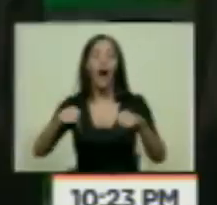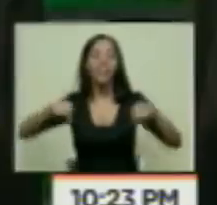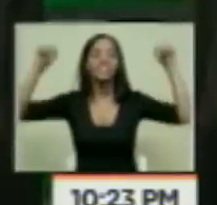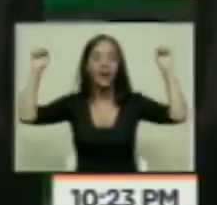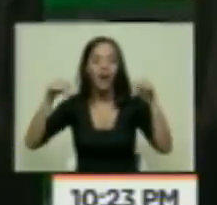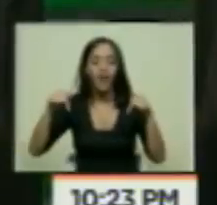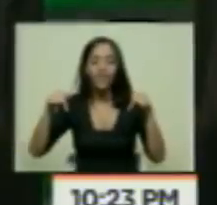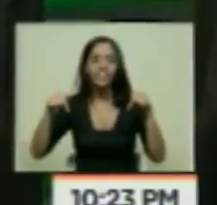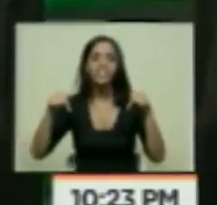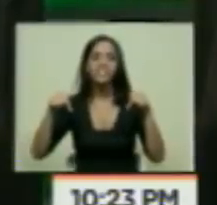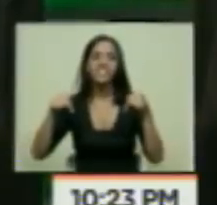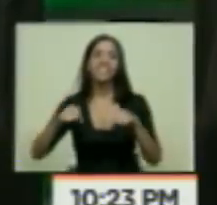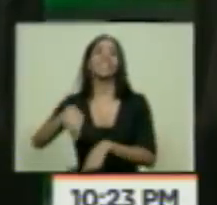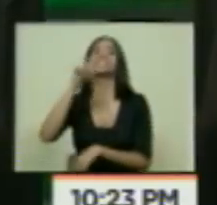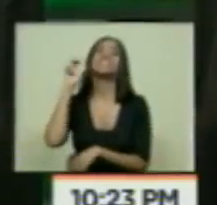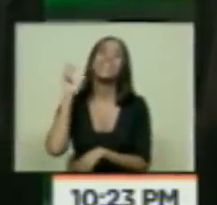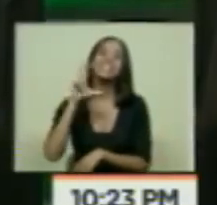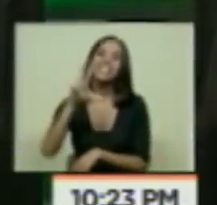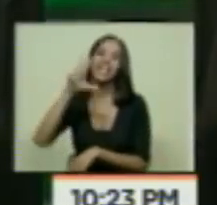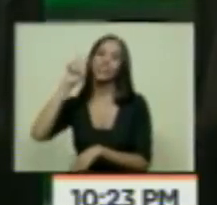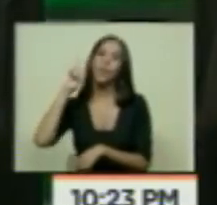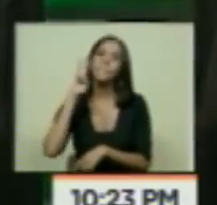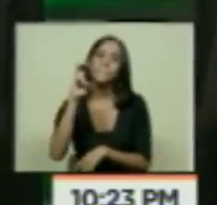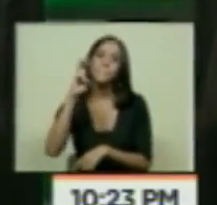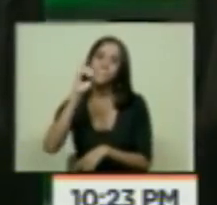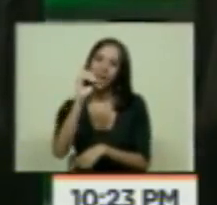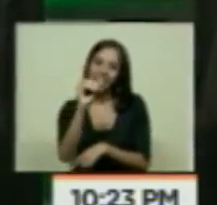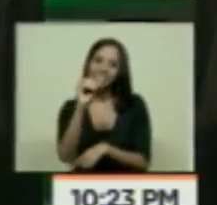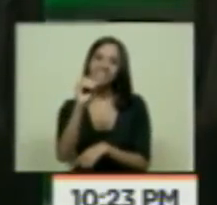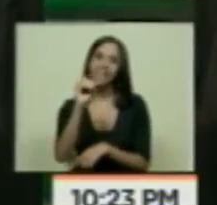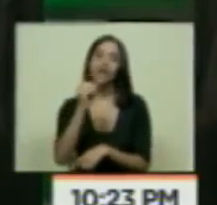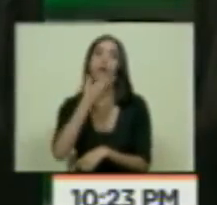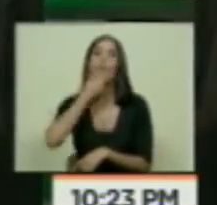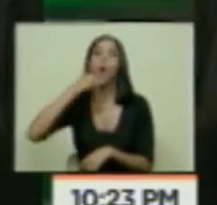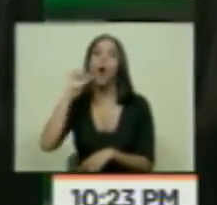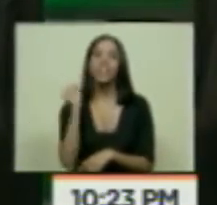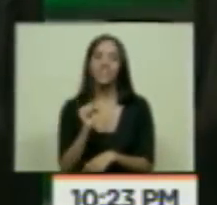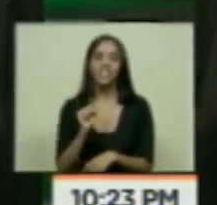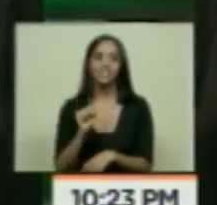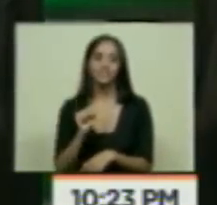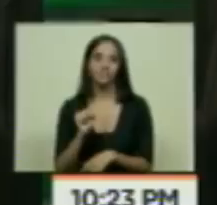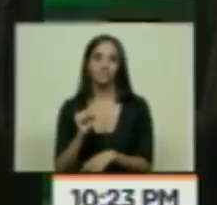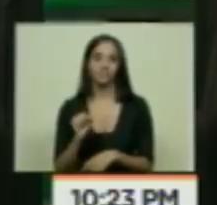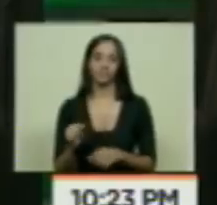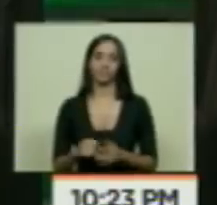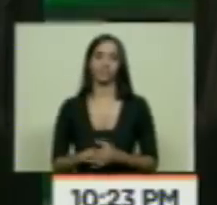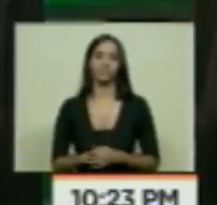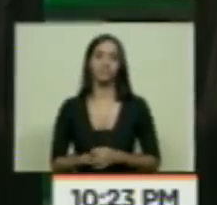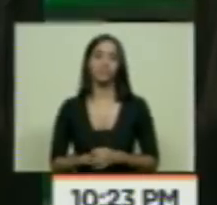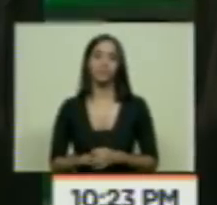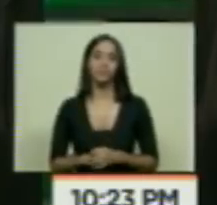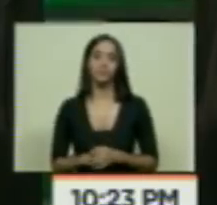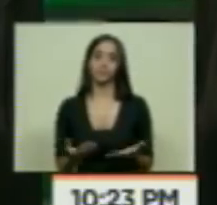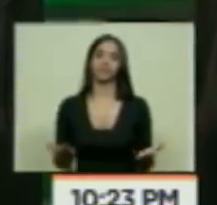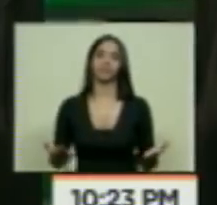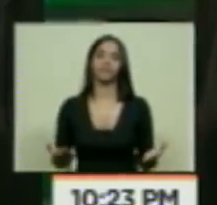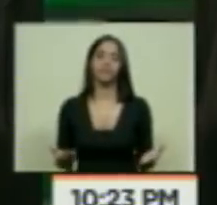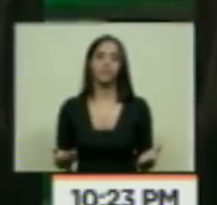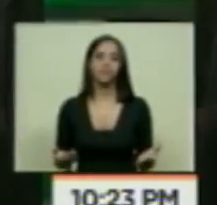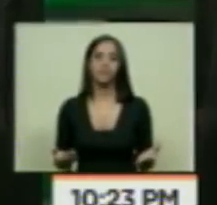Hoy, 320 bolívares soberanos. Es decir,